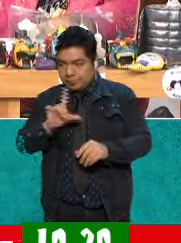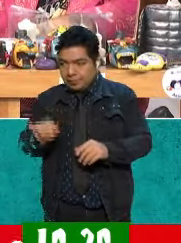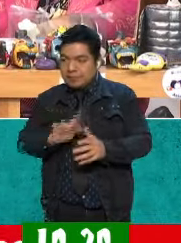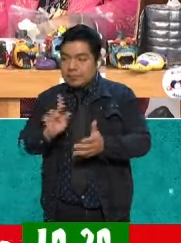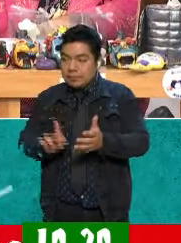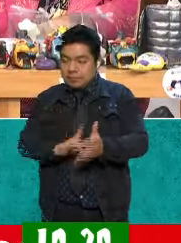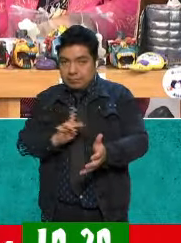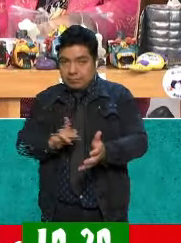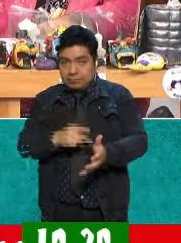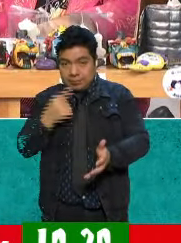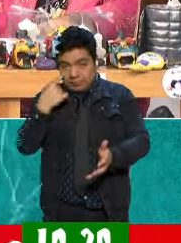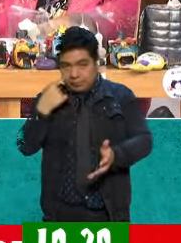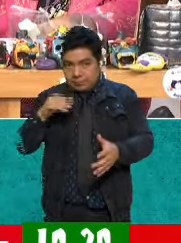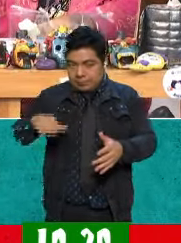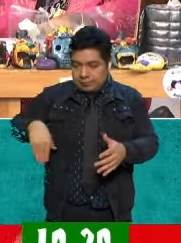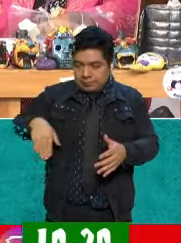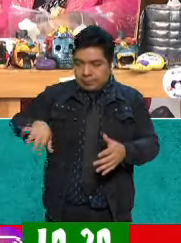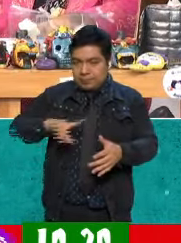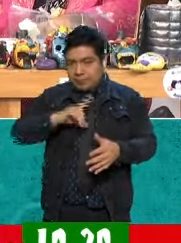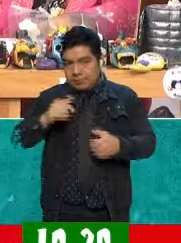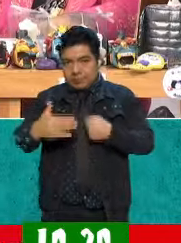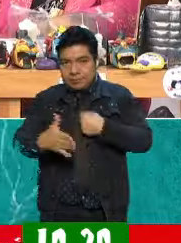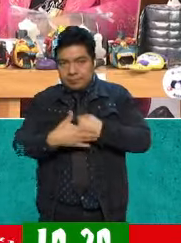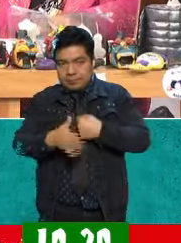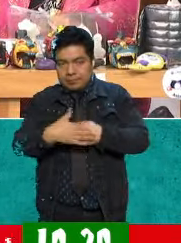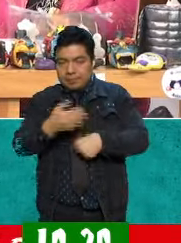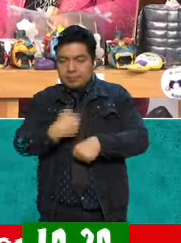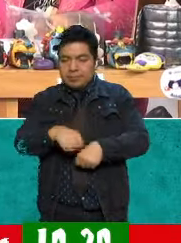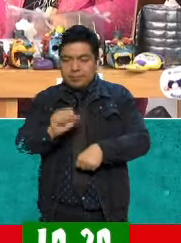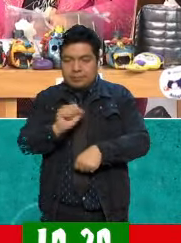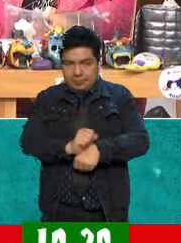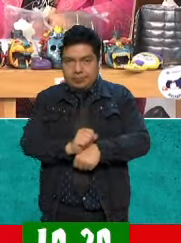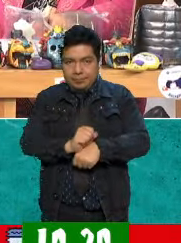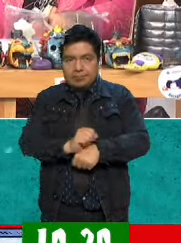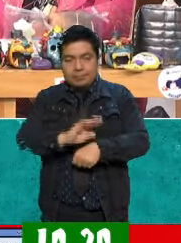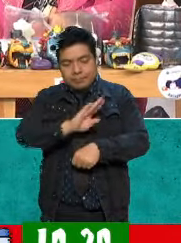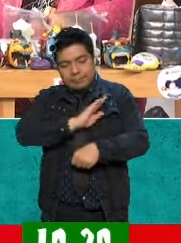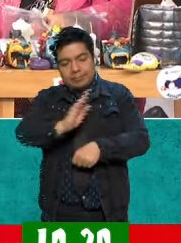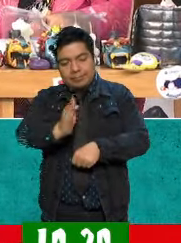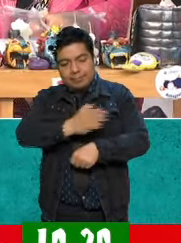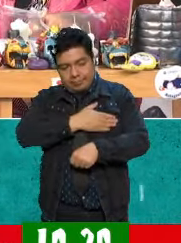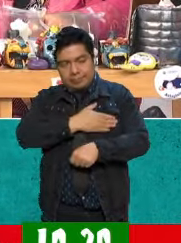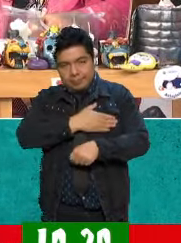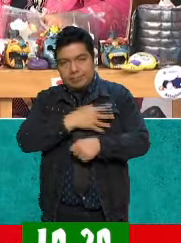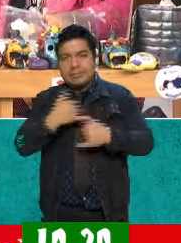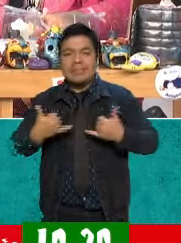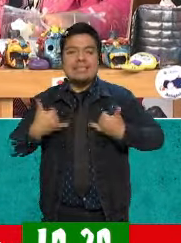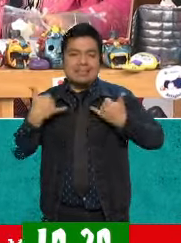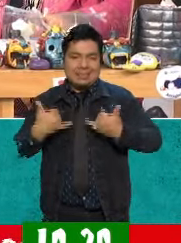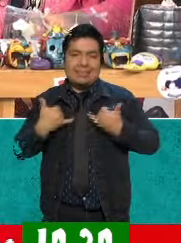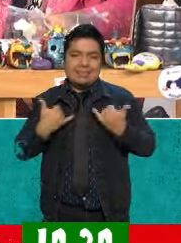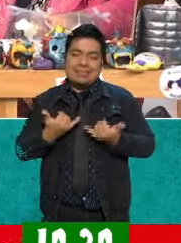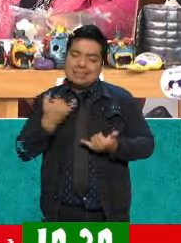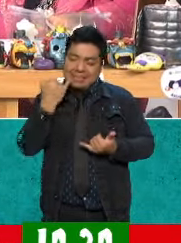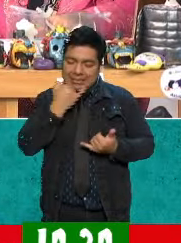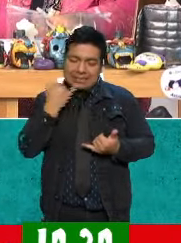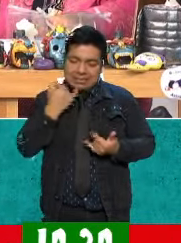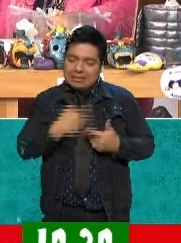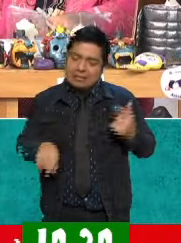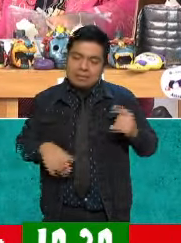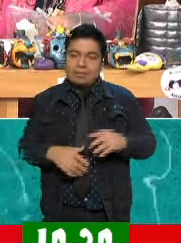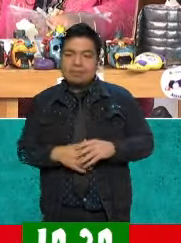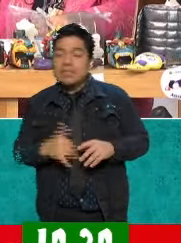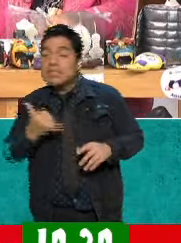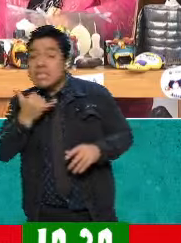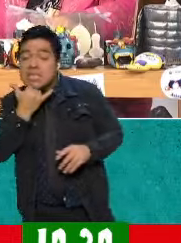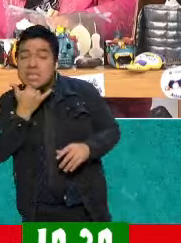este sondeo que acabamos de poner en la próxima semana, que vas a claro, hablar. Claro, sí, platicamos de eso el próximo lunes. La juventud pero está a mí me acabando como con arroba el... no chaves nada.